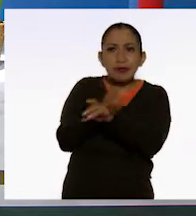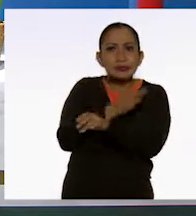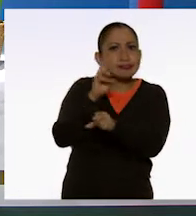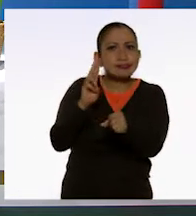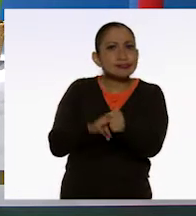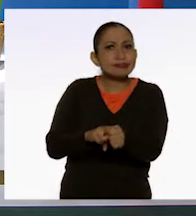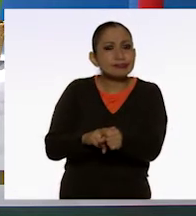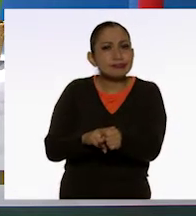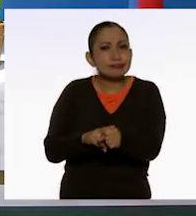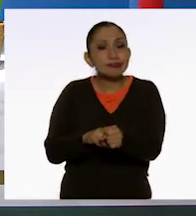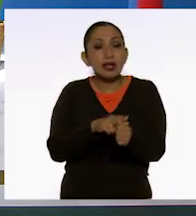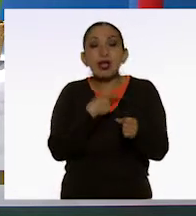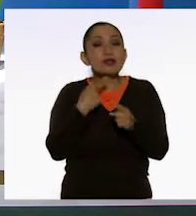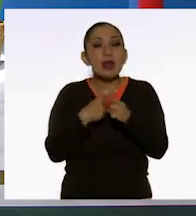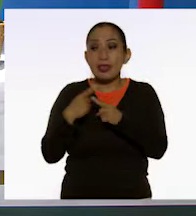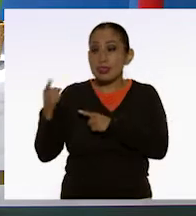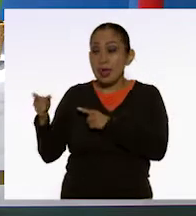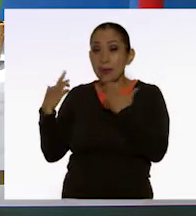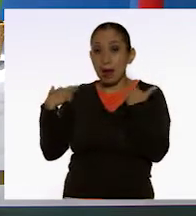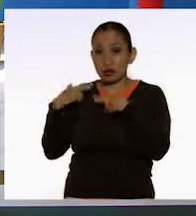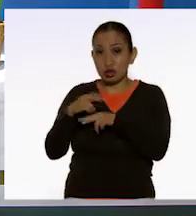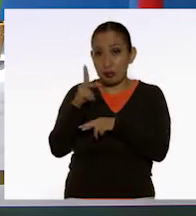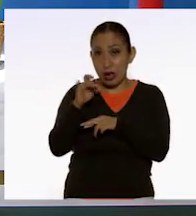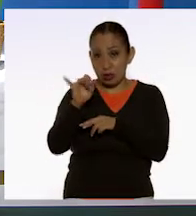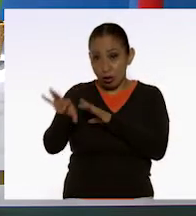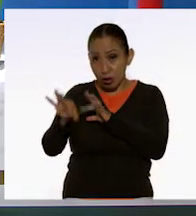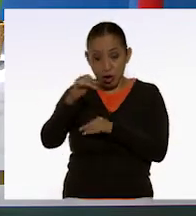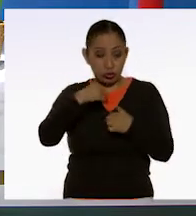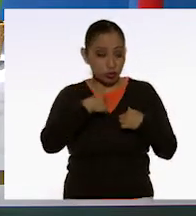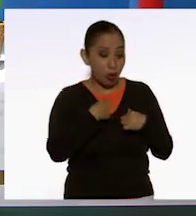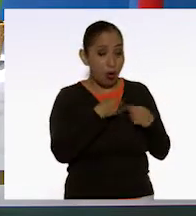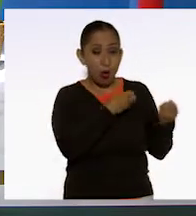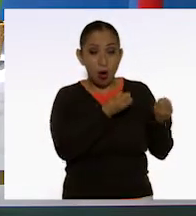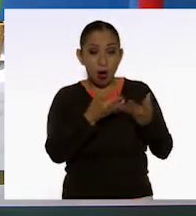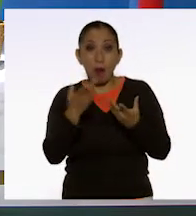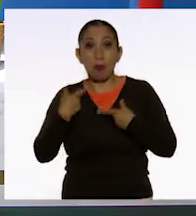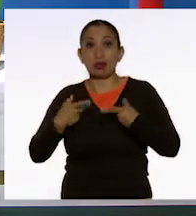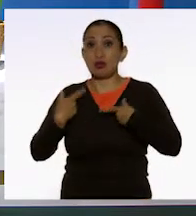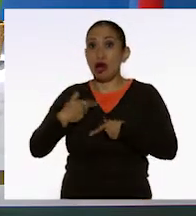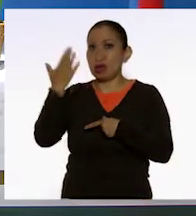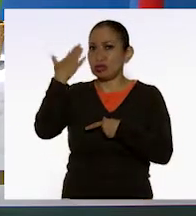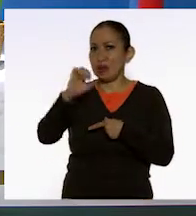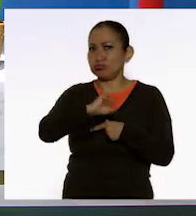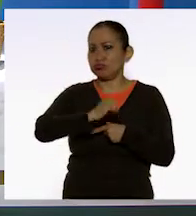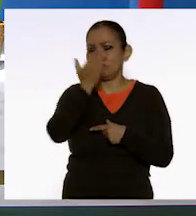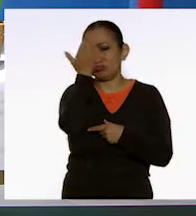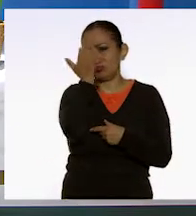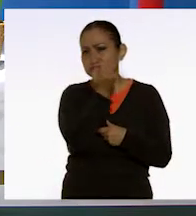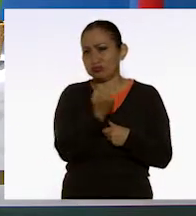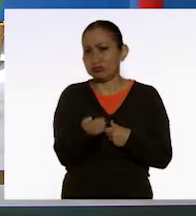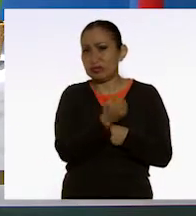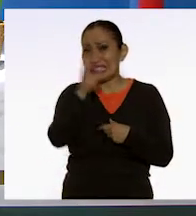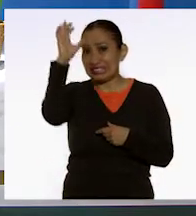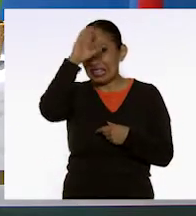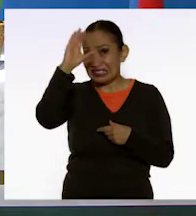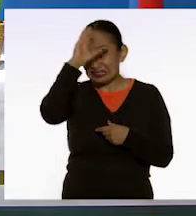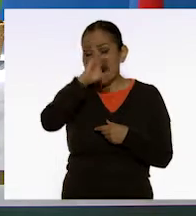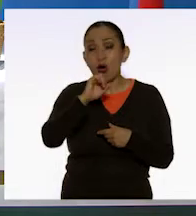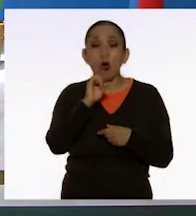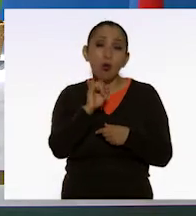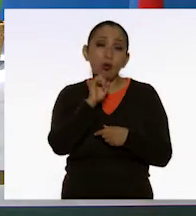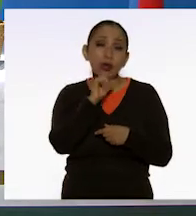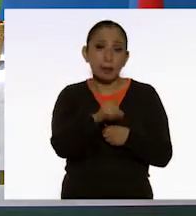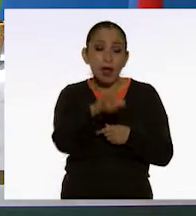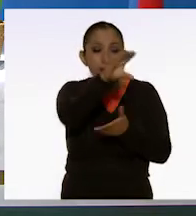naturales, proporcionados por el profesor Pedro, su servidor o especialistas en diversas áreas de las ciencias, así como